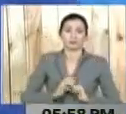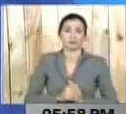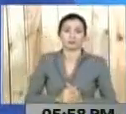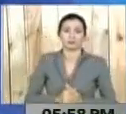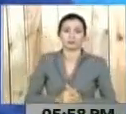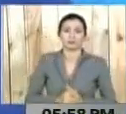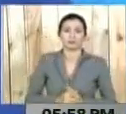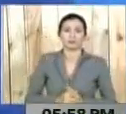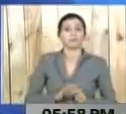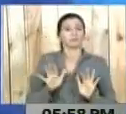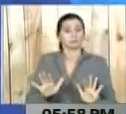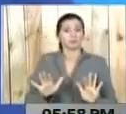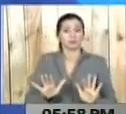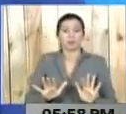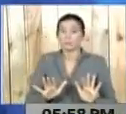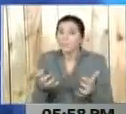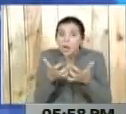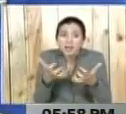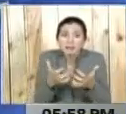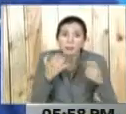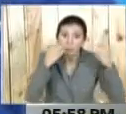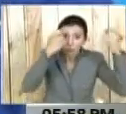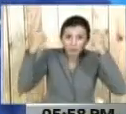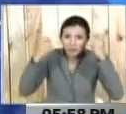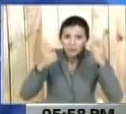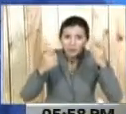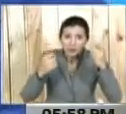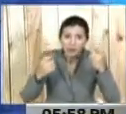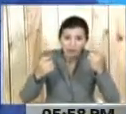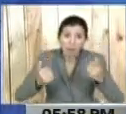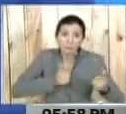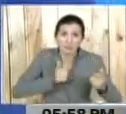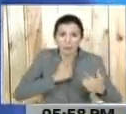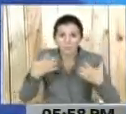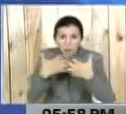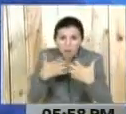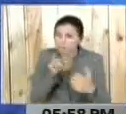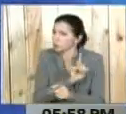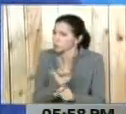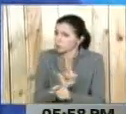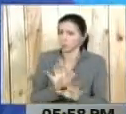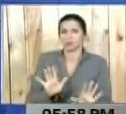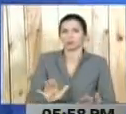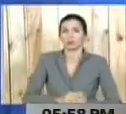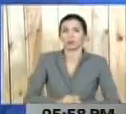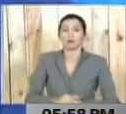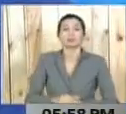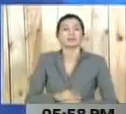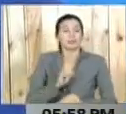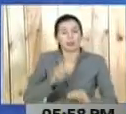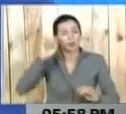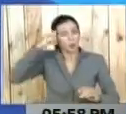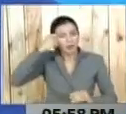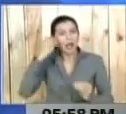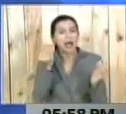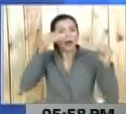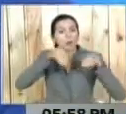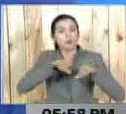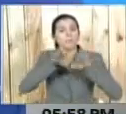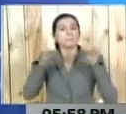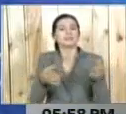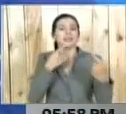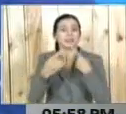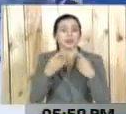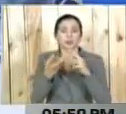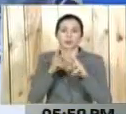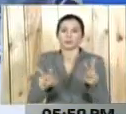sean utilizados para fines violentos distintos a los que está estableciendo nuestra Constitución y distintos a los acuerdos que ya se han venido alcanzando en la mesa de diálogo por la paz.